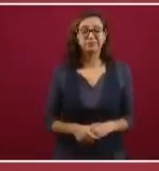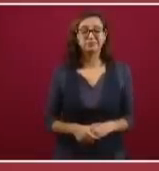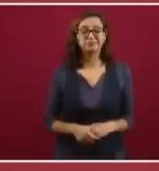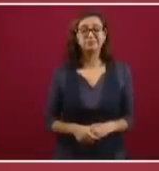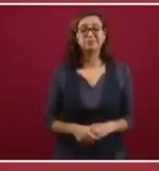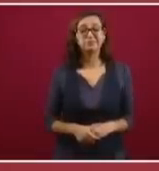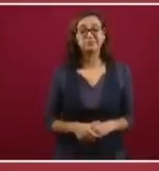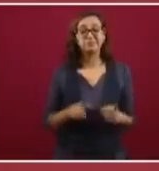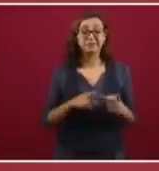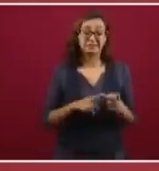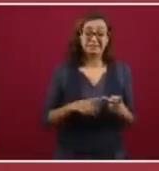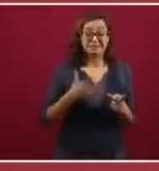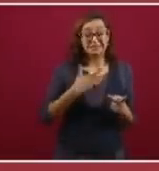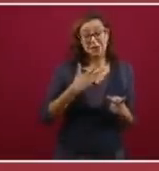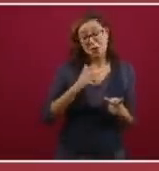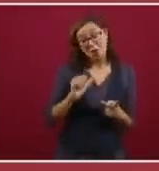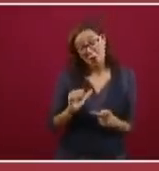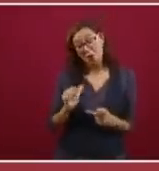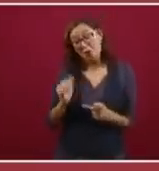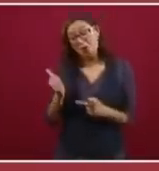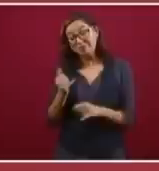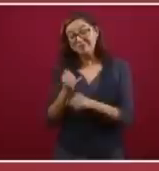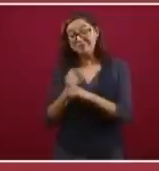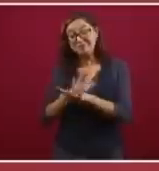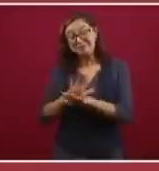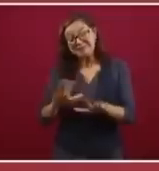Tengo otro dato, por eso digo.